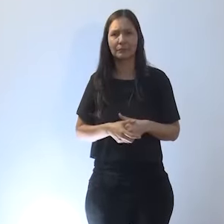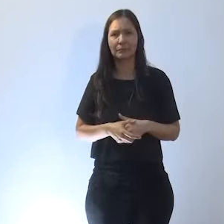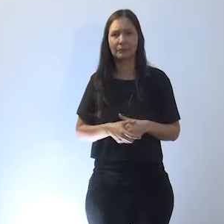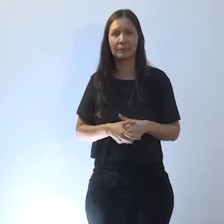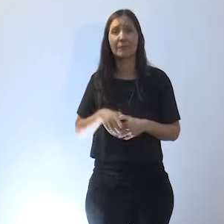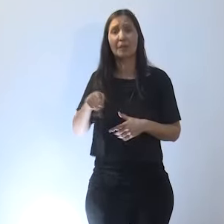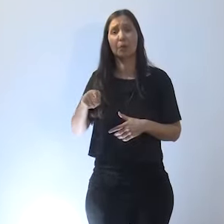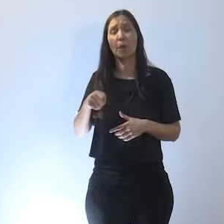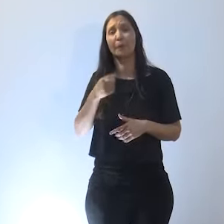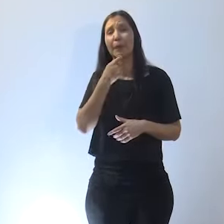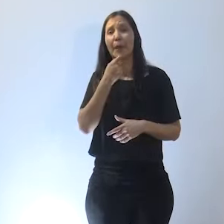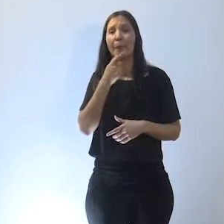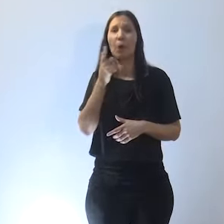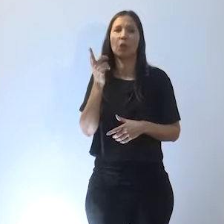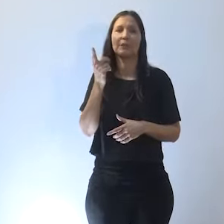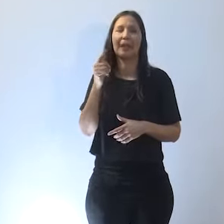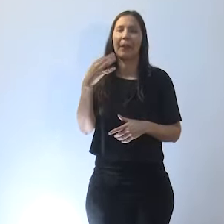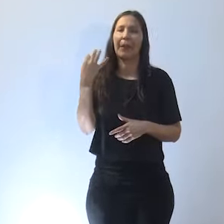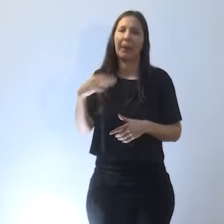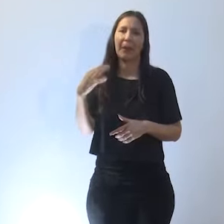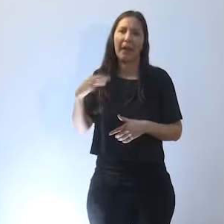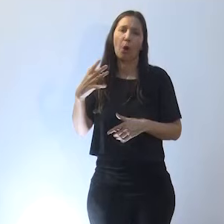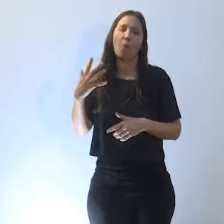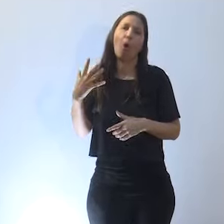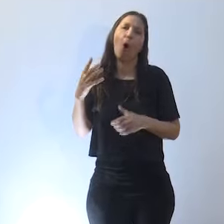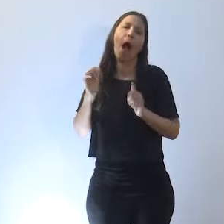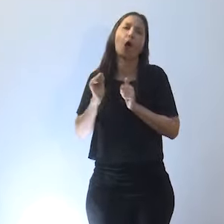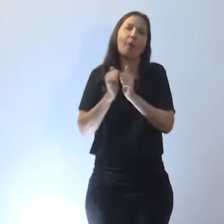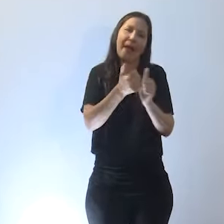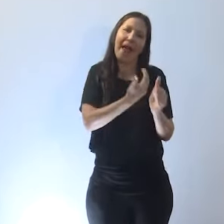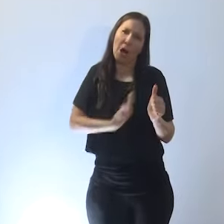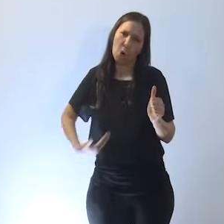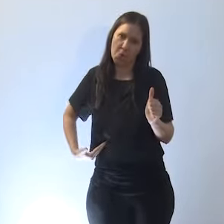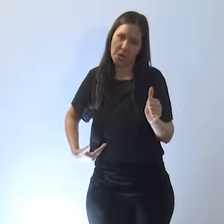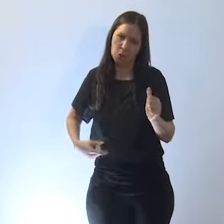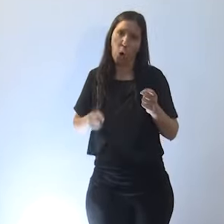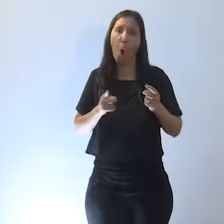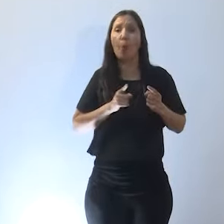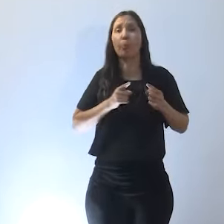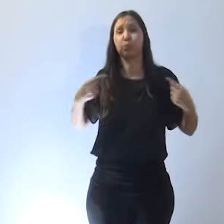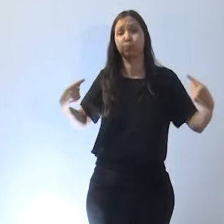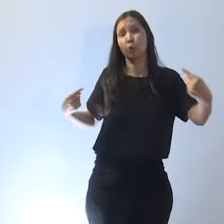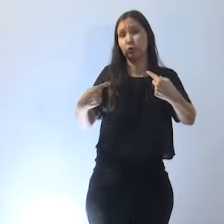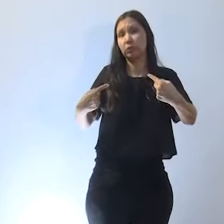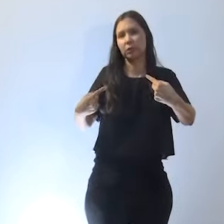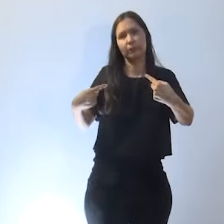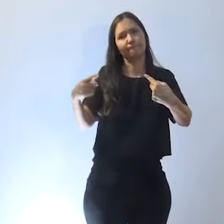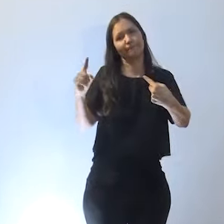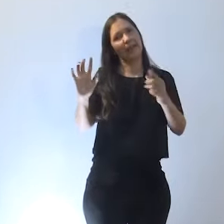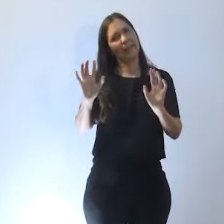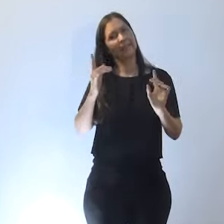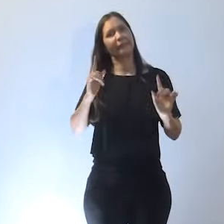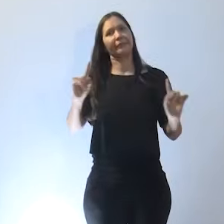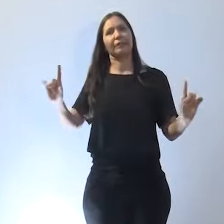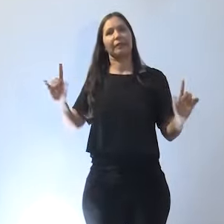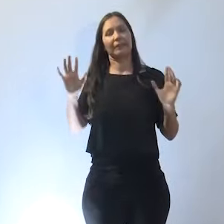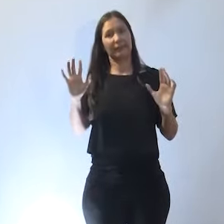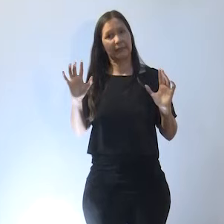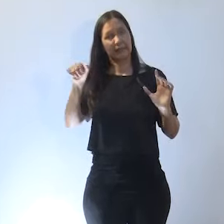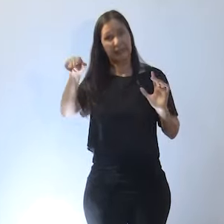oposición ya era una cuestión digamos totalmente diferente pero no lo pudo hacer no lo quiso hacer porque de hecho hubiera significado la caída del